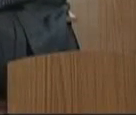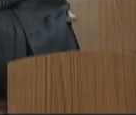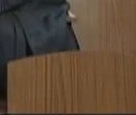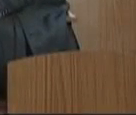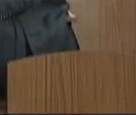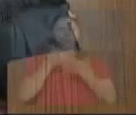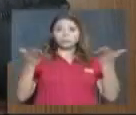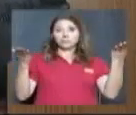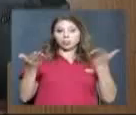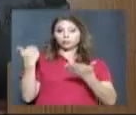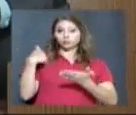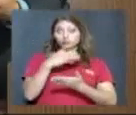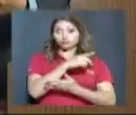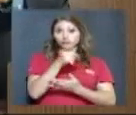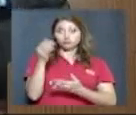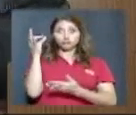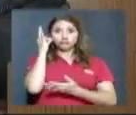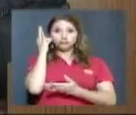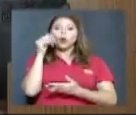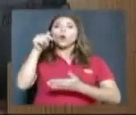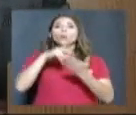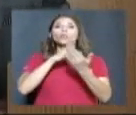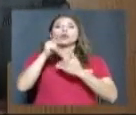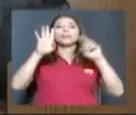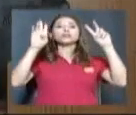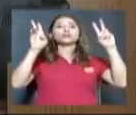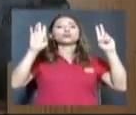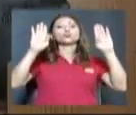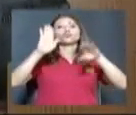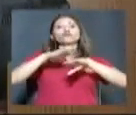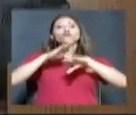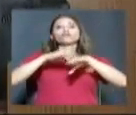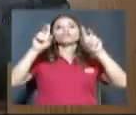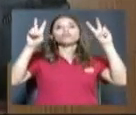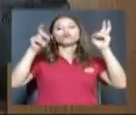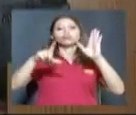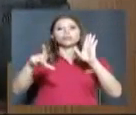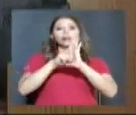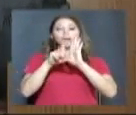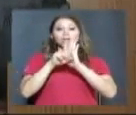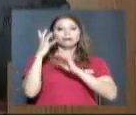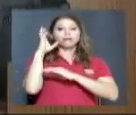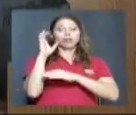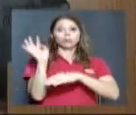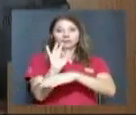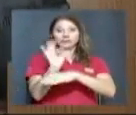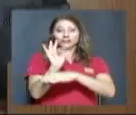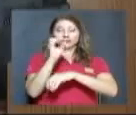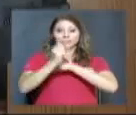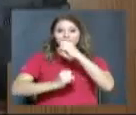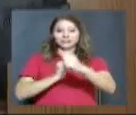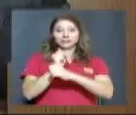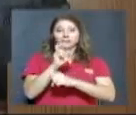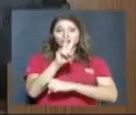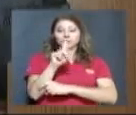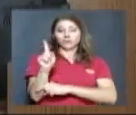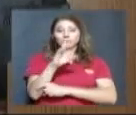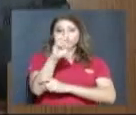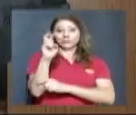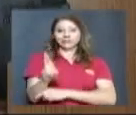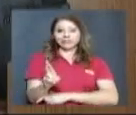Bienvenidos y bienvenidas. Tenemos un programa hoy sobre la ley de radio y televisión en el caso de Costa Rica en el siglo XXI y es a partir de ahí que hemos tratado de